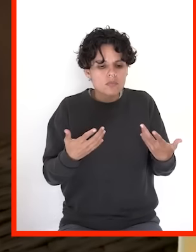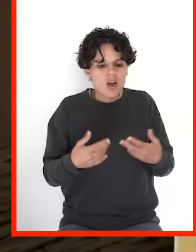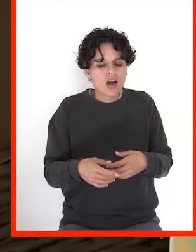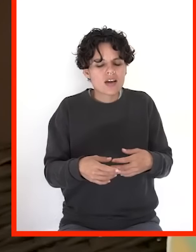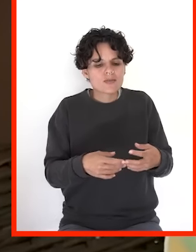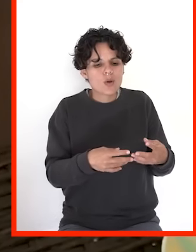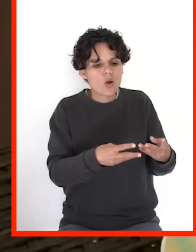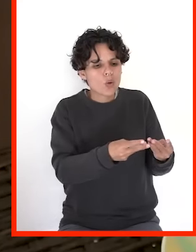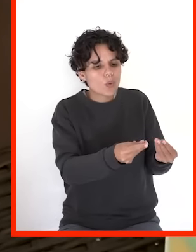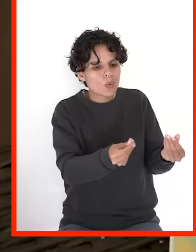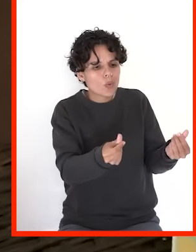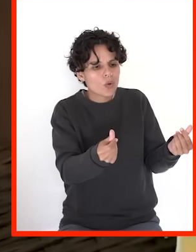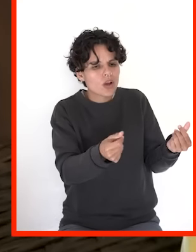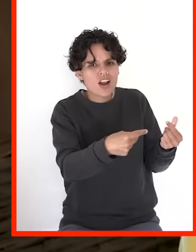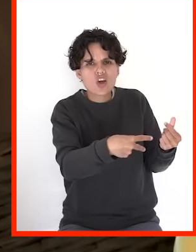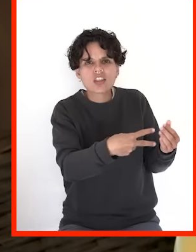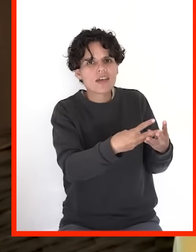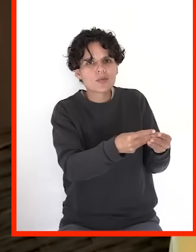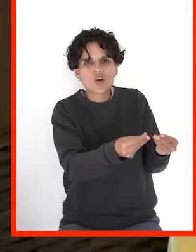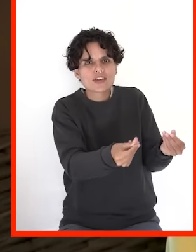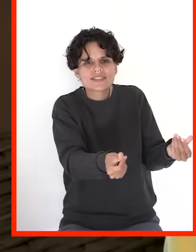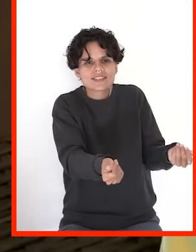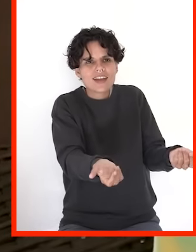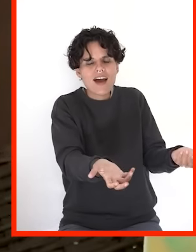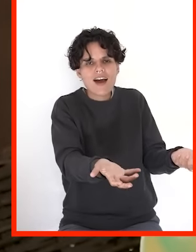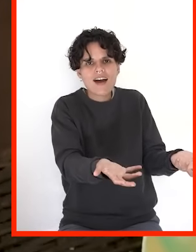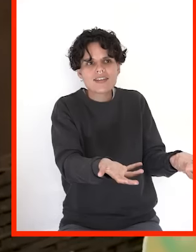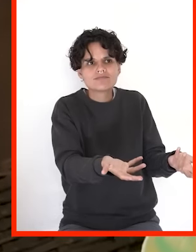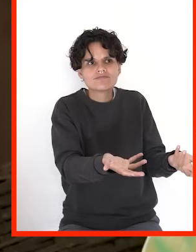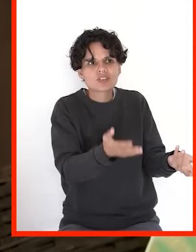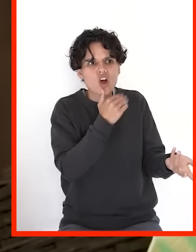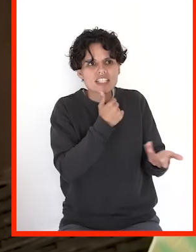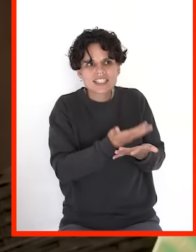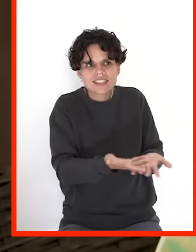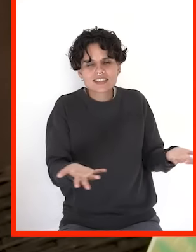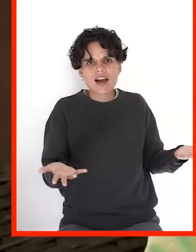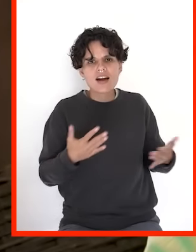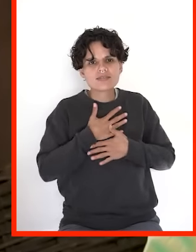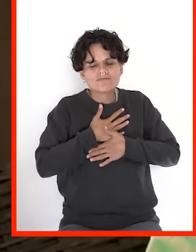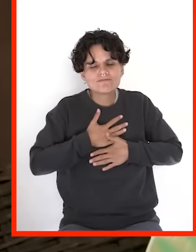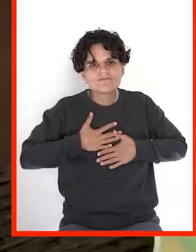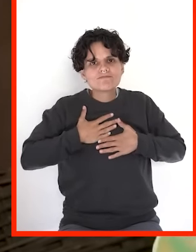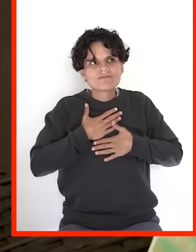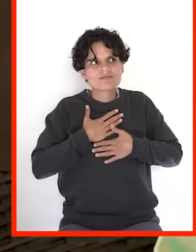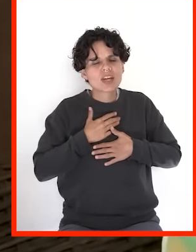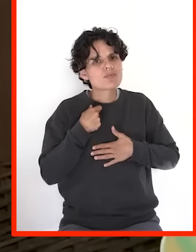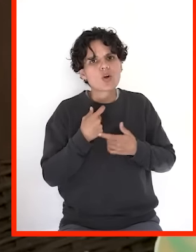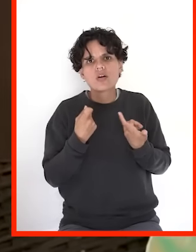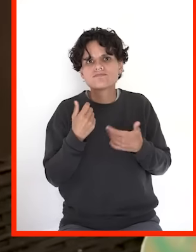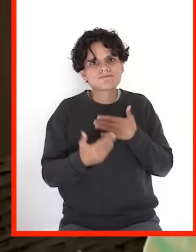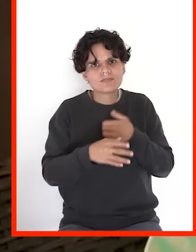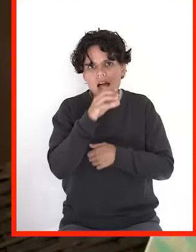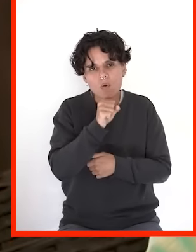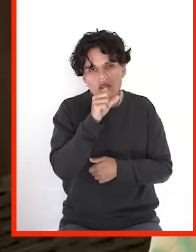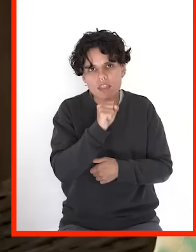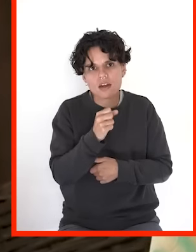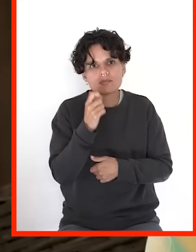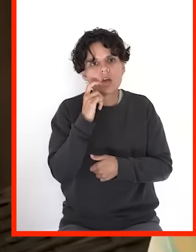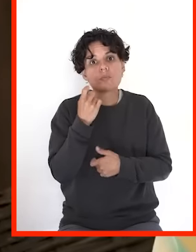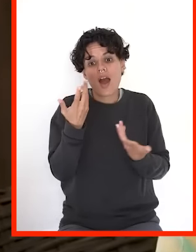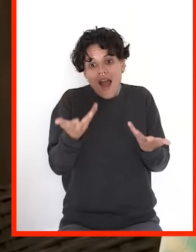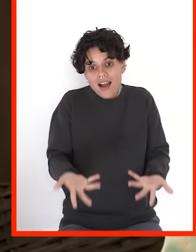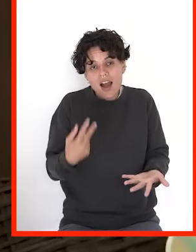pues, ¿cachai? Tratar de saber de que no está... Pero está vivo en ti. Físicamente, pero está vivo en mí y en los chiquillos. Y en